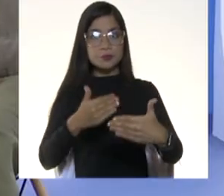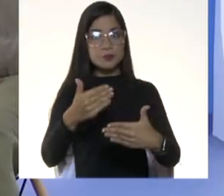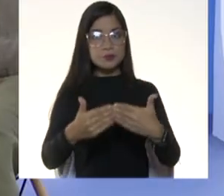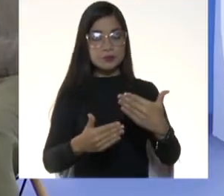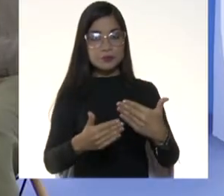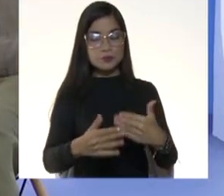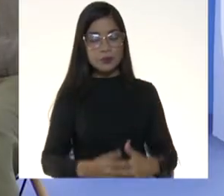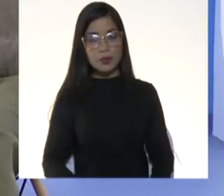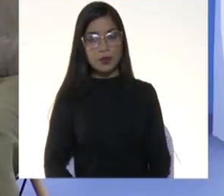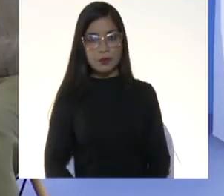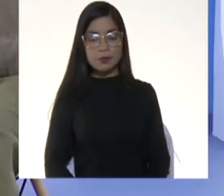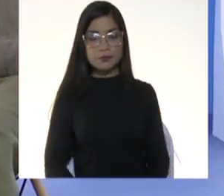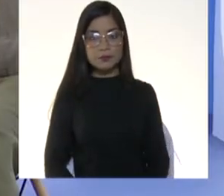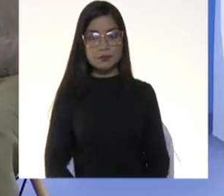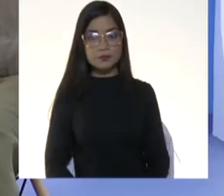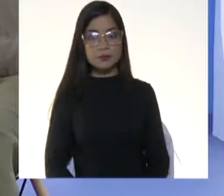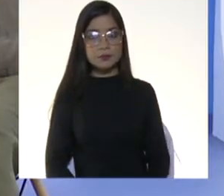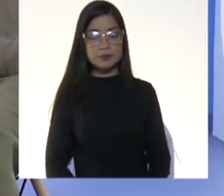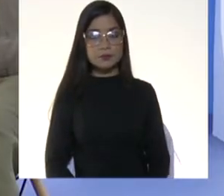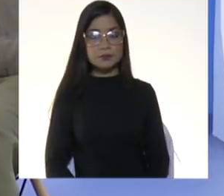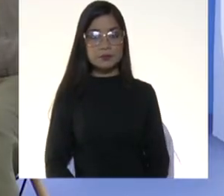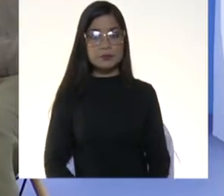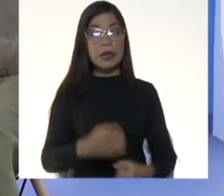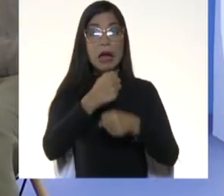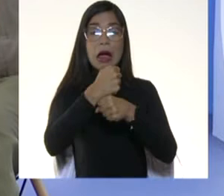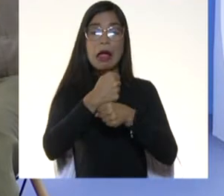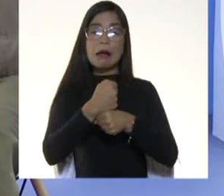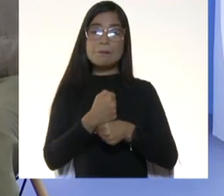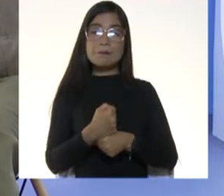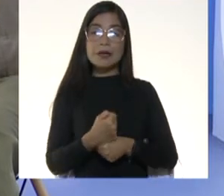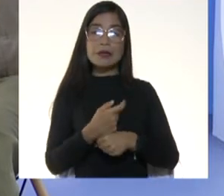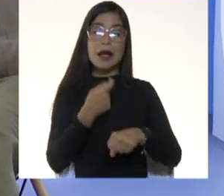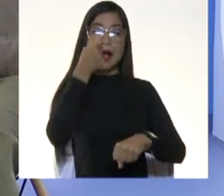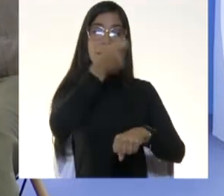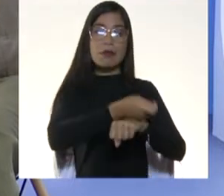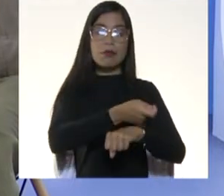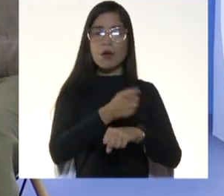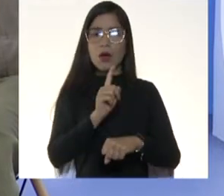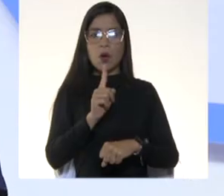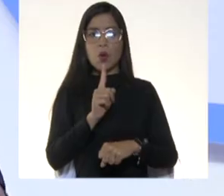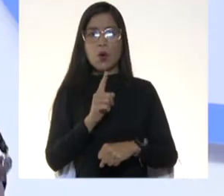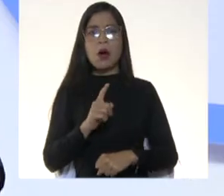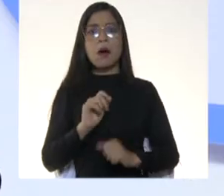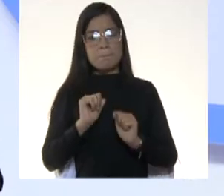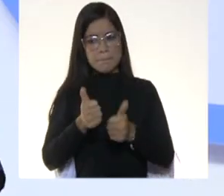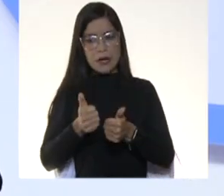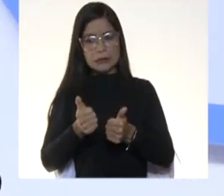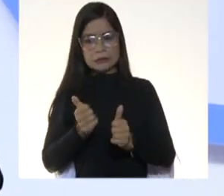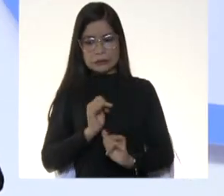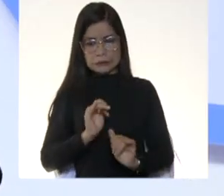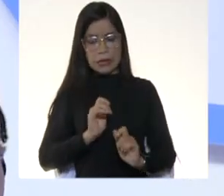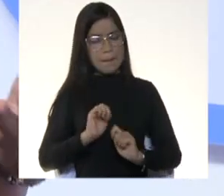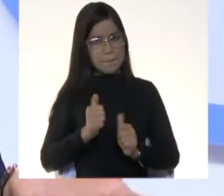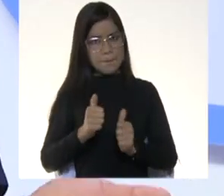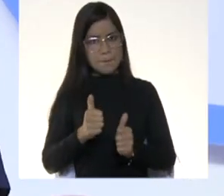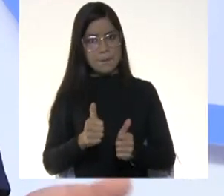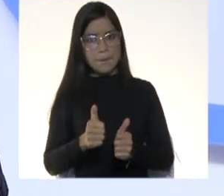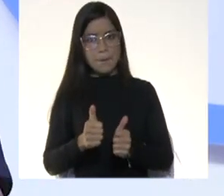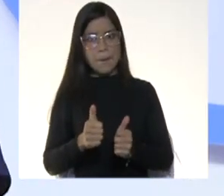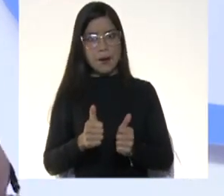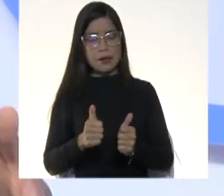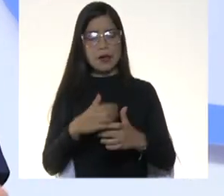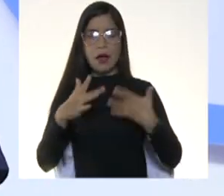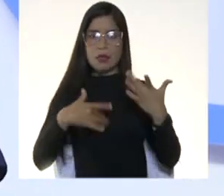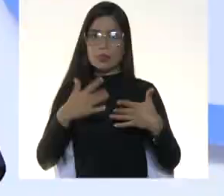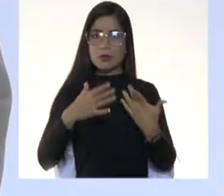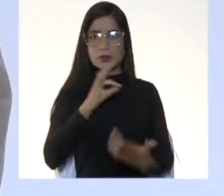a tener el título, lo podemos hacer en nuestra formación y es un poco lo que es la vinculación sociolaboral, las actividades sociocomunitarias que